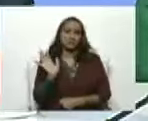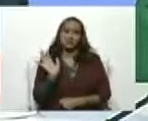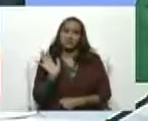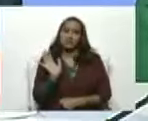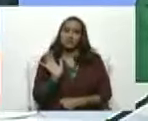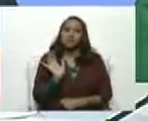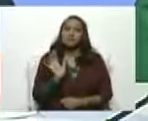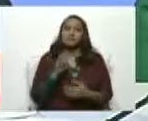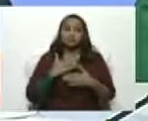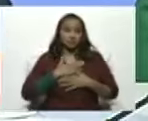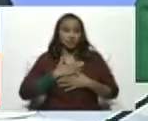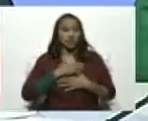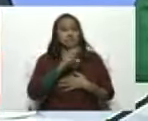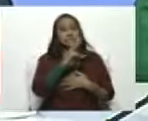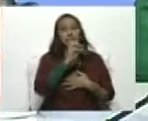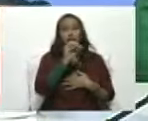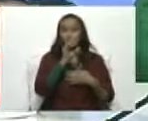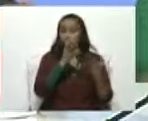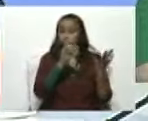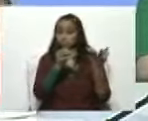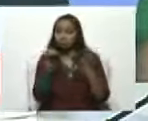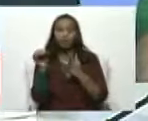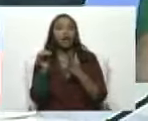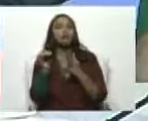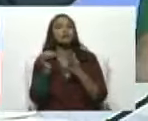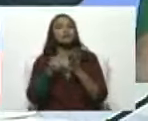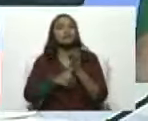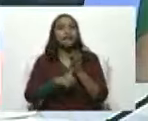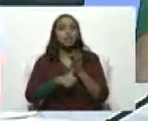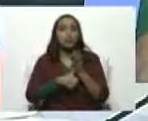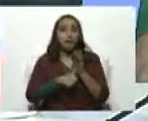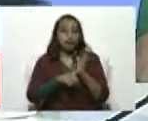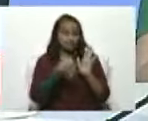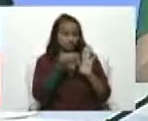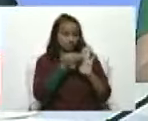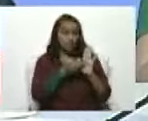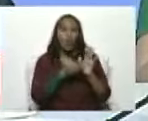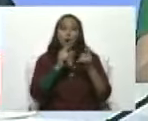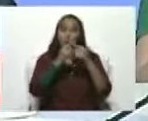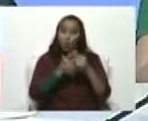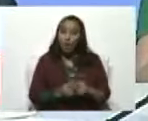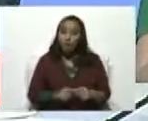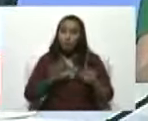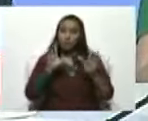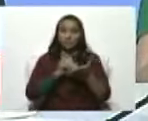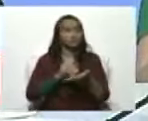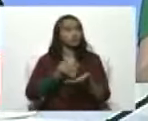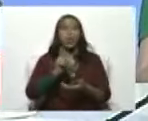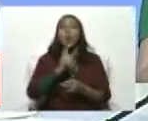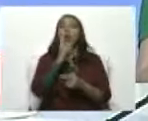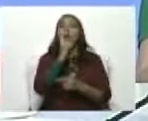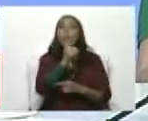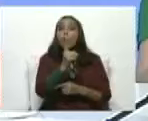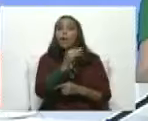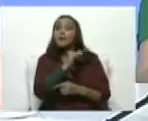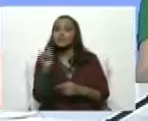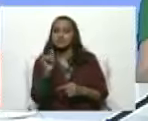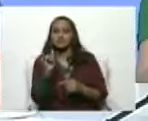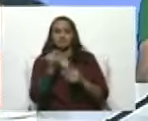8.370.825, ese es el mío. No lo voy a contar 10 veces, lo cuento una vez. Esa es la tarea que tenemos